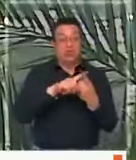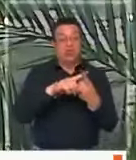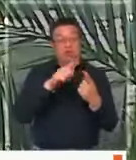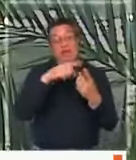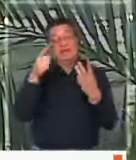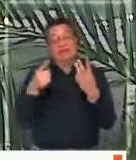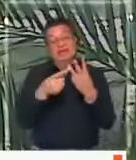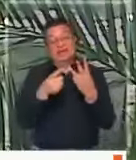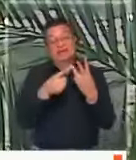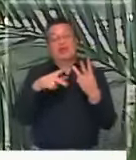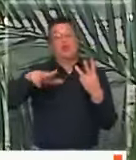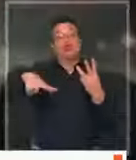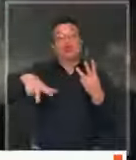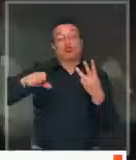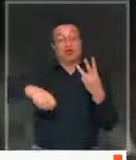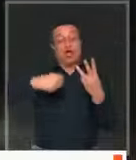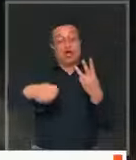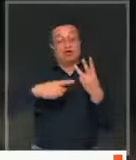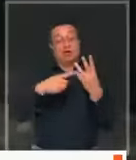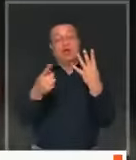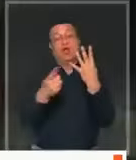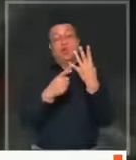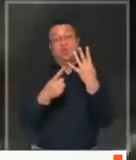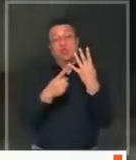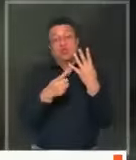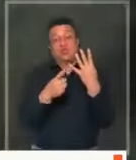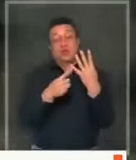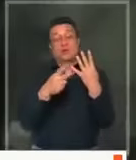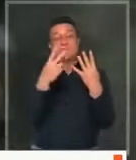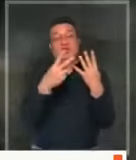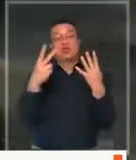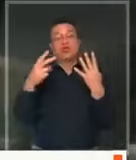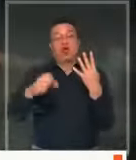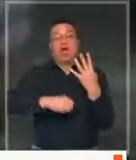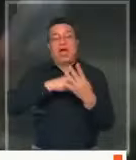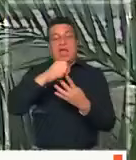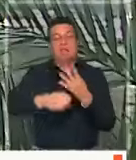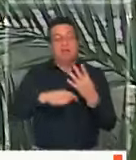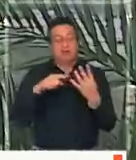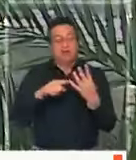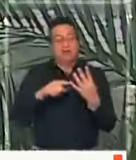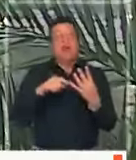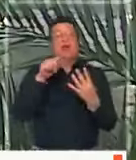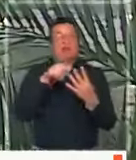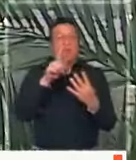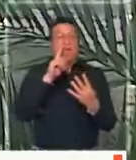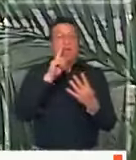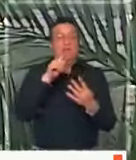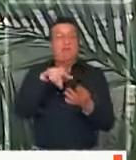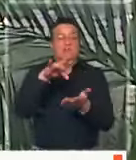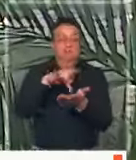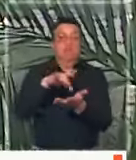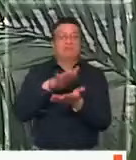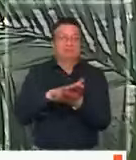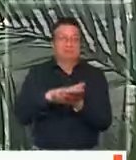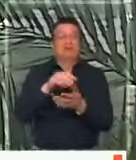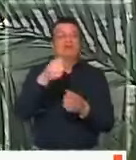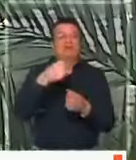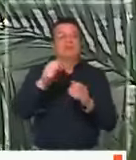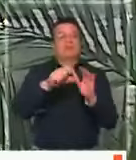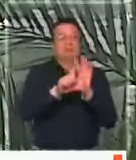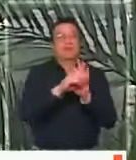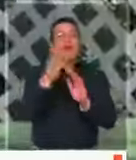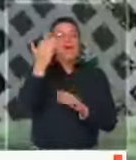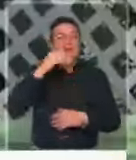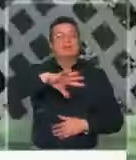un tercero de 18 años y el cuarto, en este caso imputado, de 22 años. Y mantienen también antecedentes penales por el mismo hecho